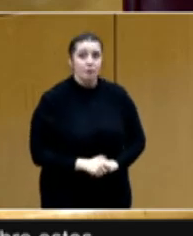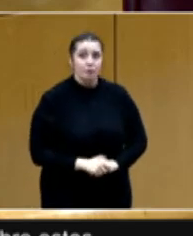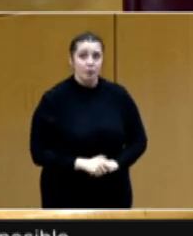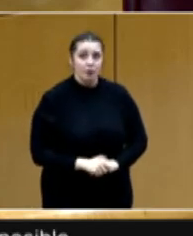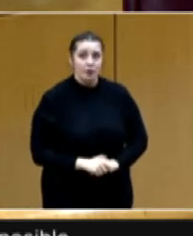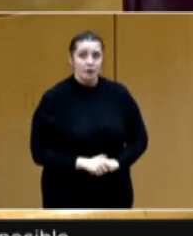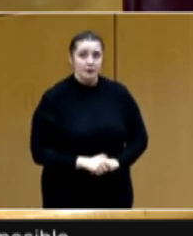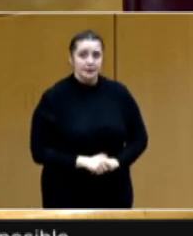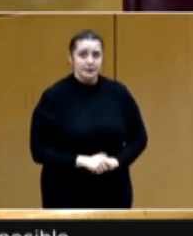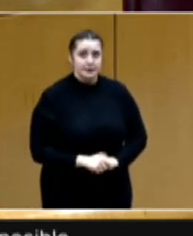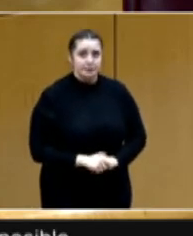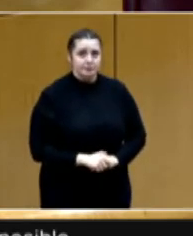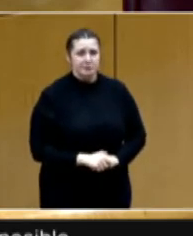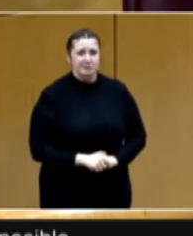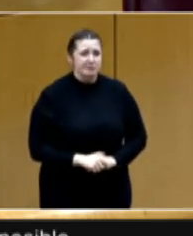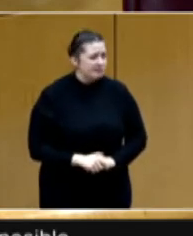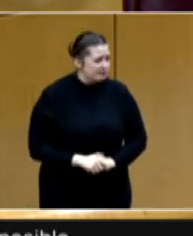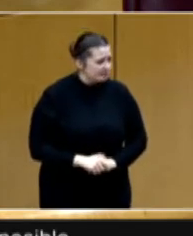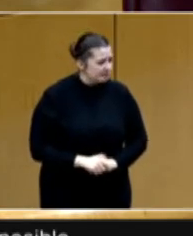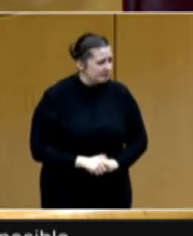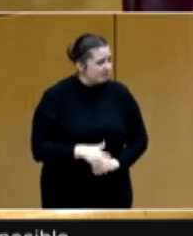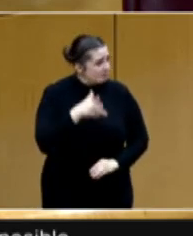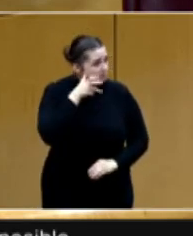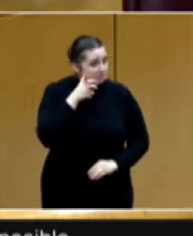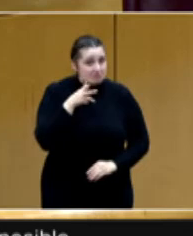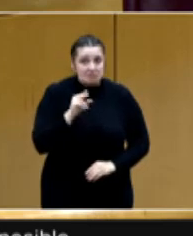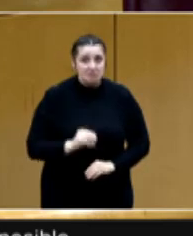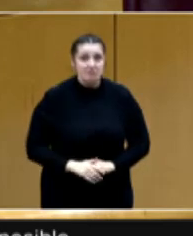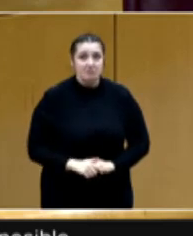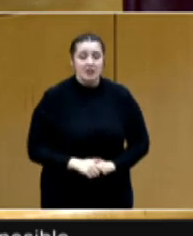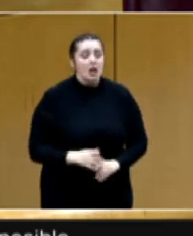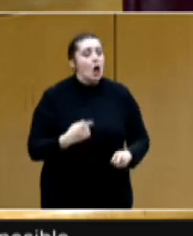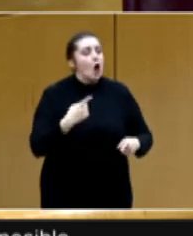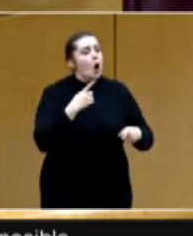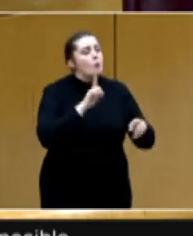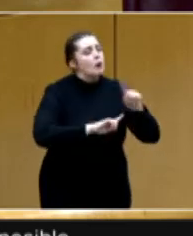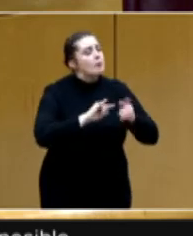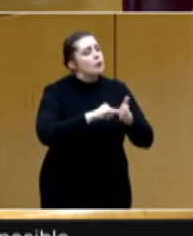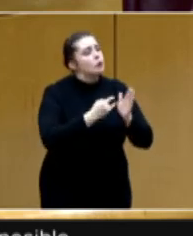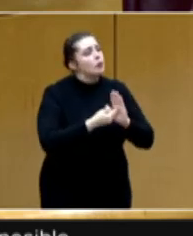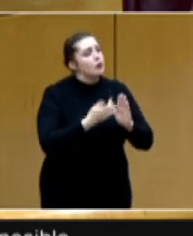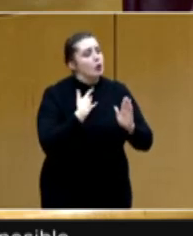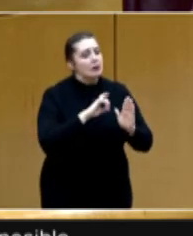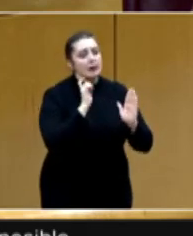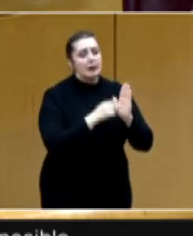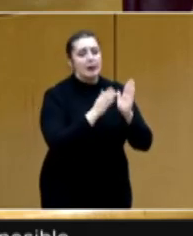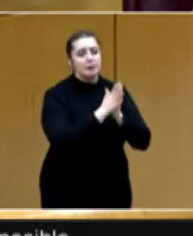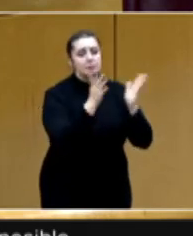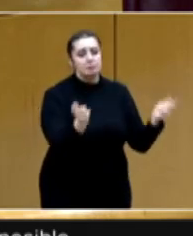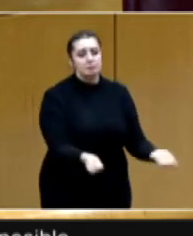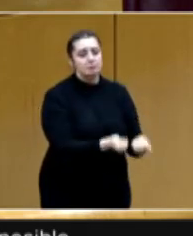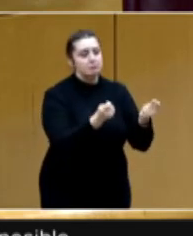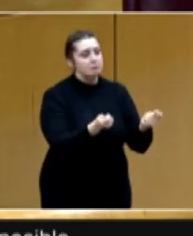no tienen un automatúrgico los problemas no se arreglan solo con la publicación la promulgación